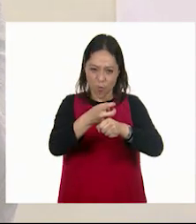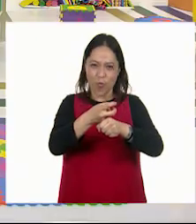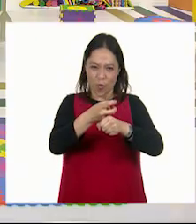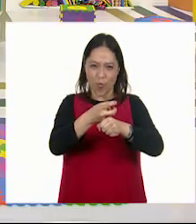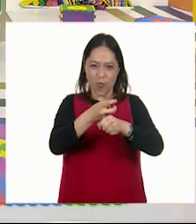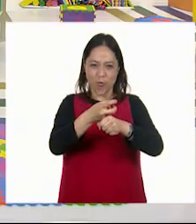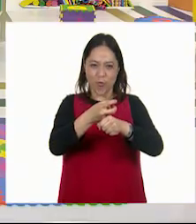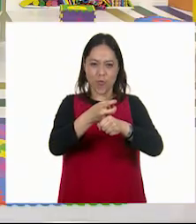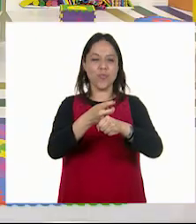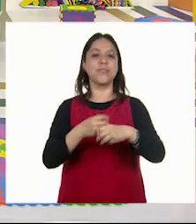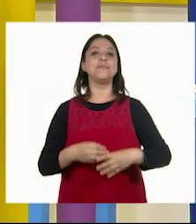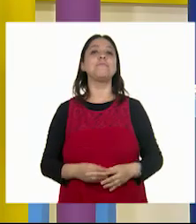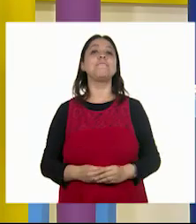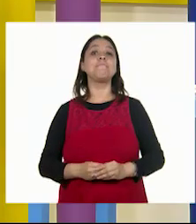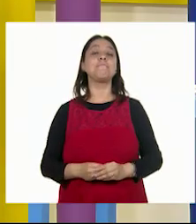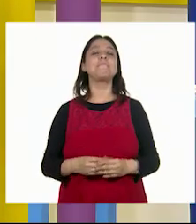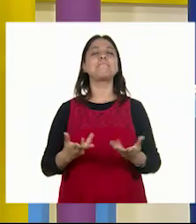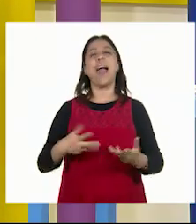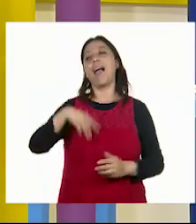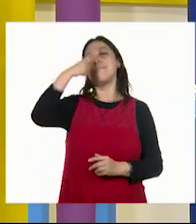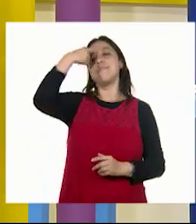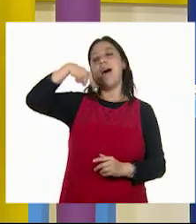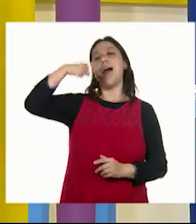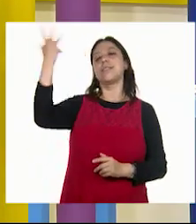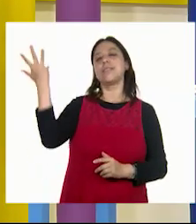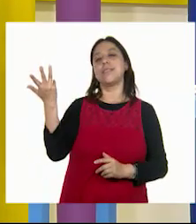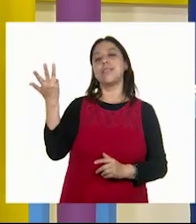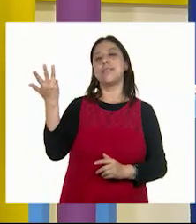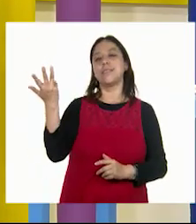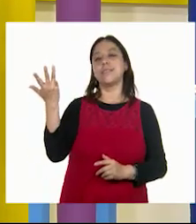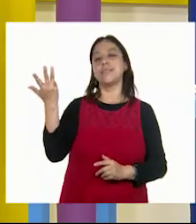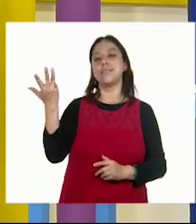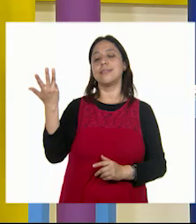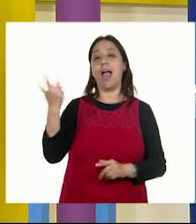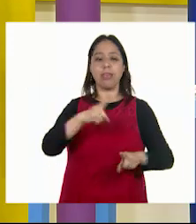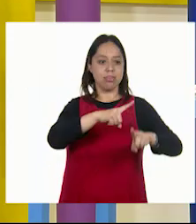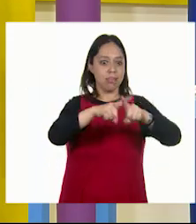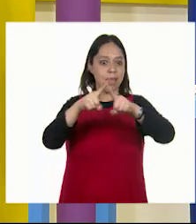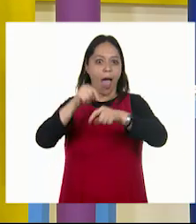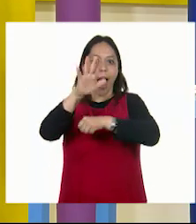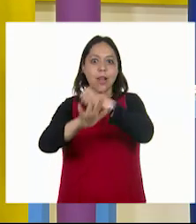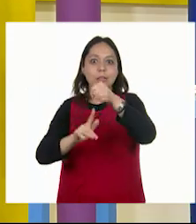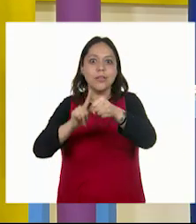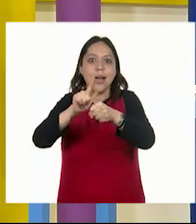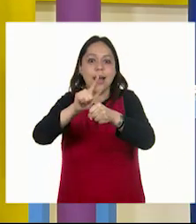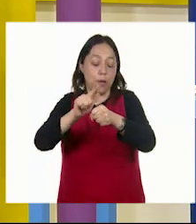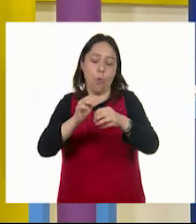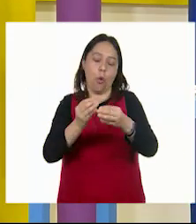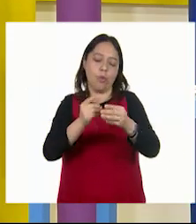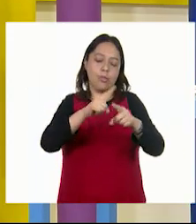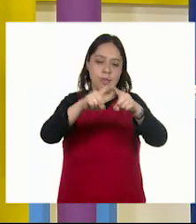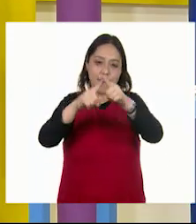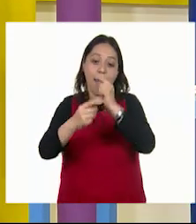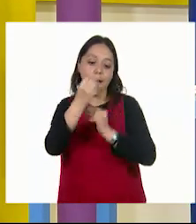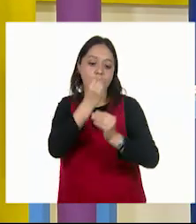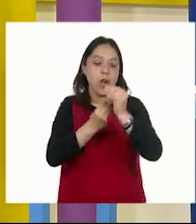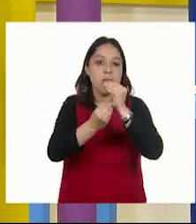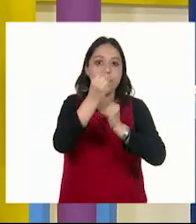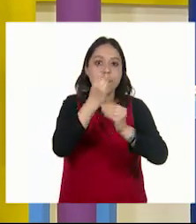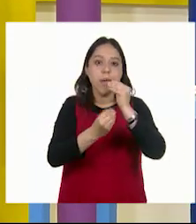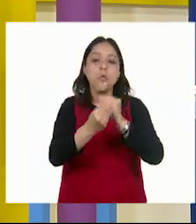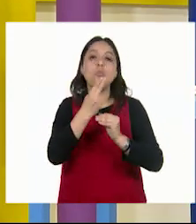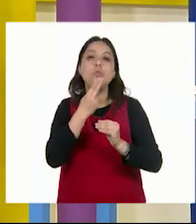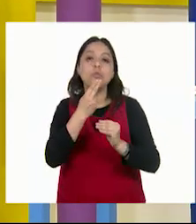tostado. Ah, ese es fácil. Porque dijimos que hay muchos alimentos que se elaboran con granos, ¿verdad?